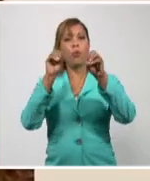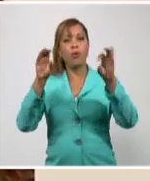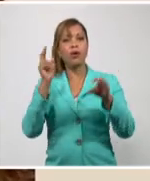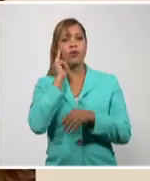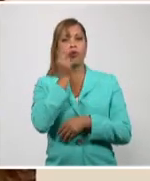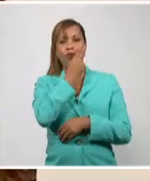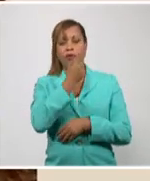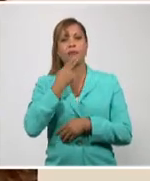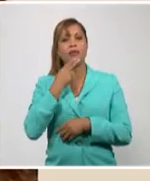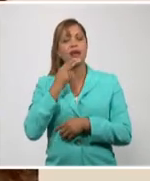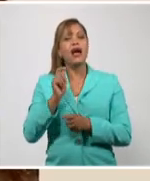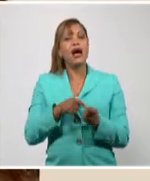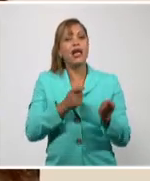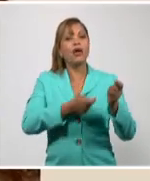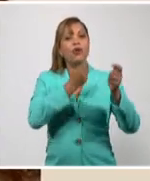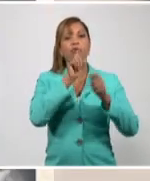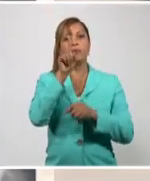a la gesta libertaria de